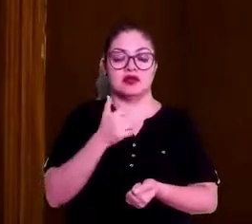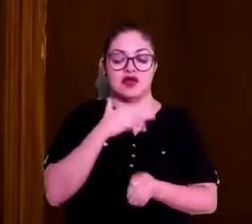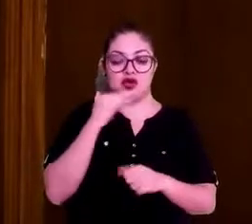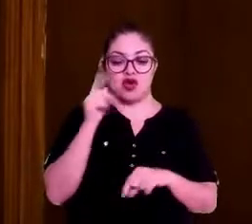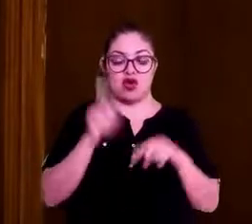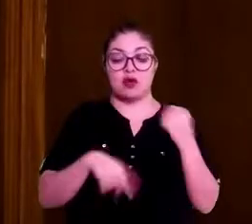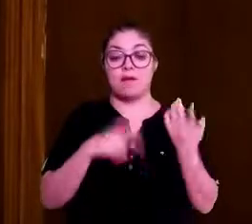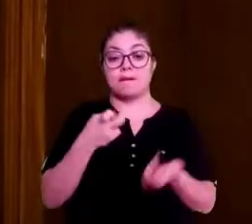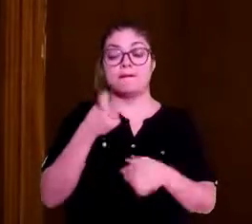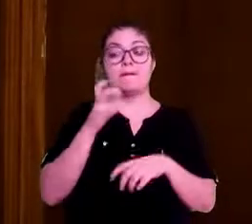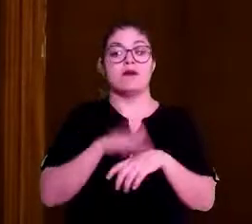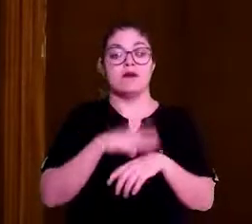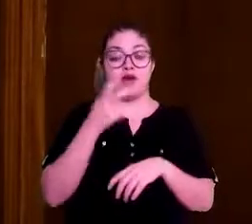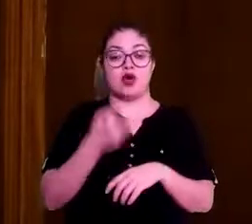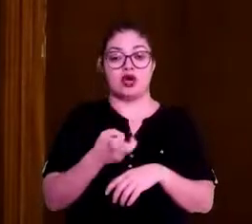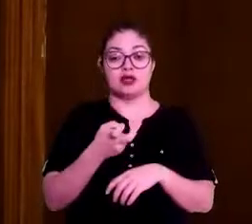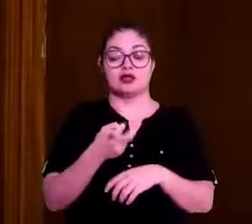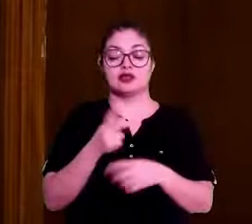ese sentido,